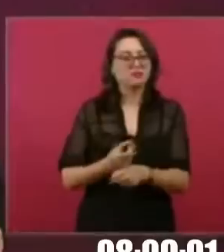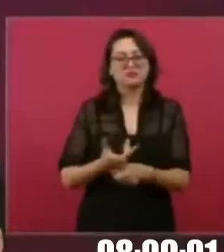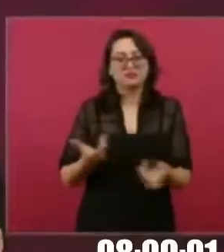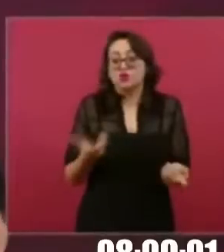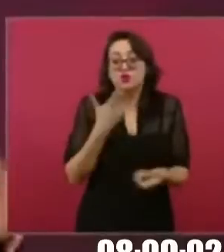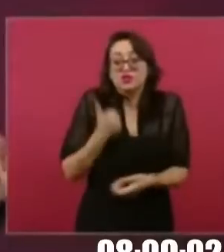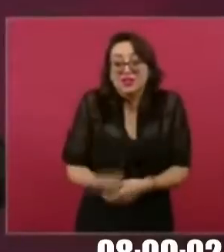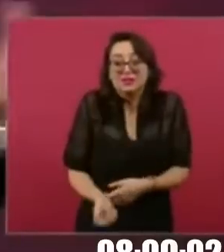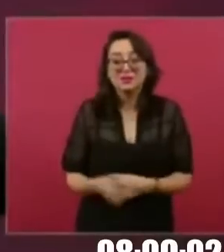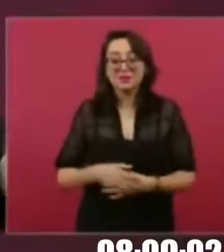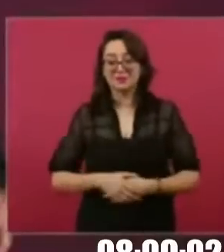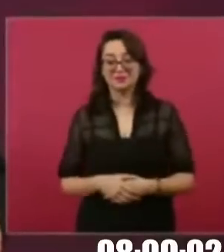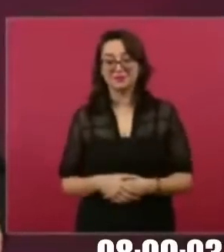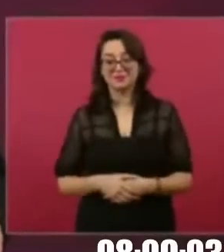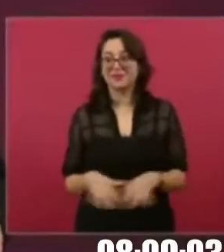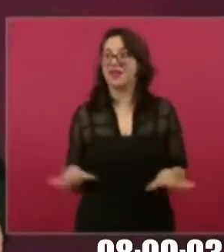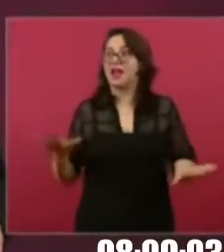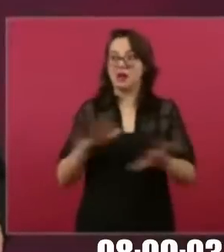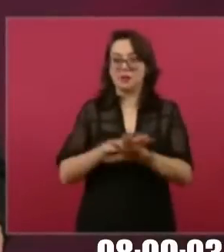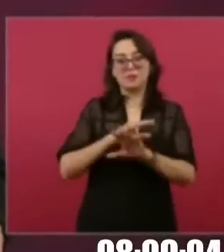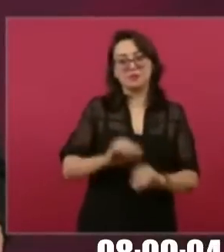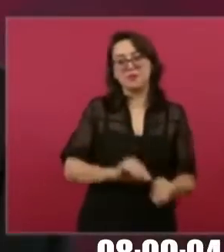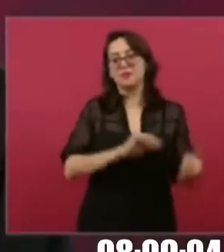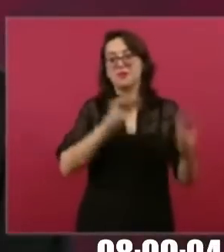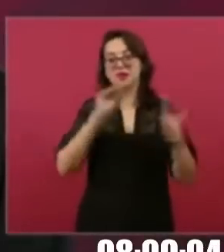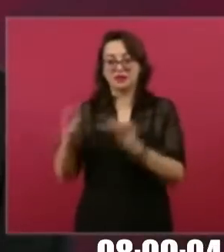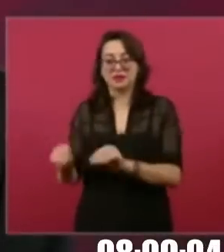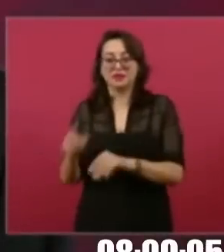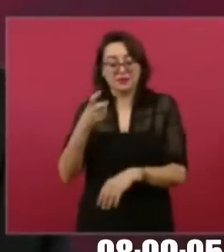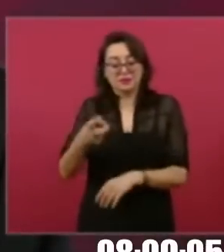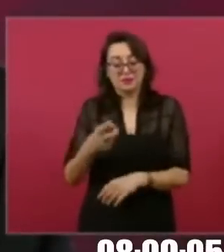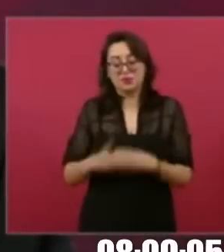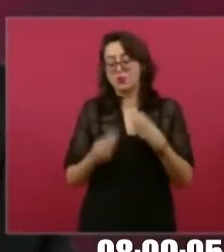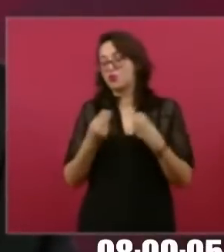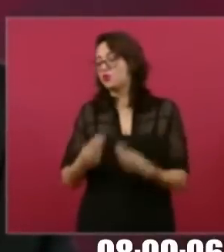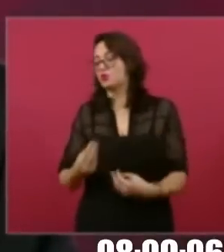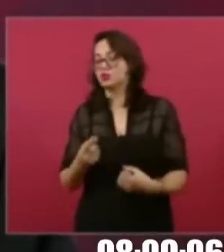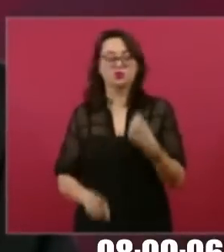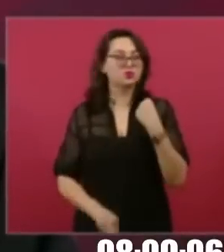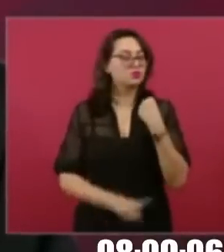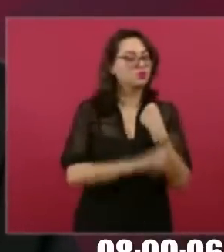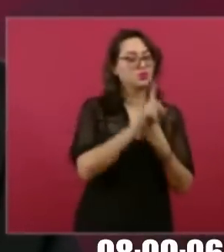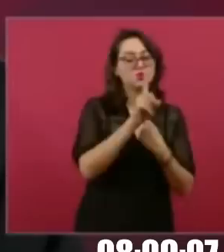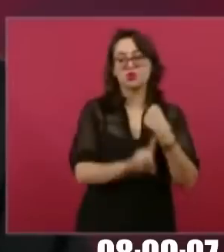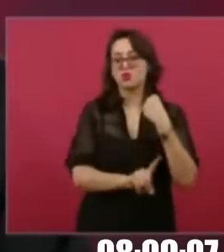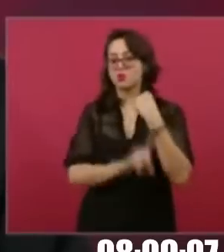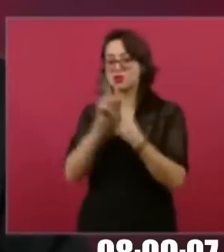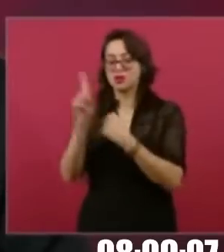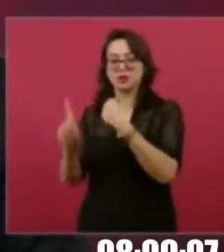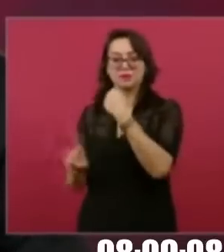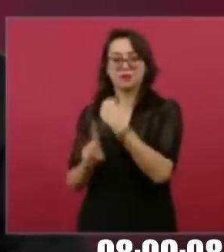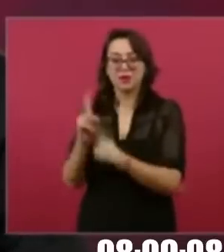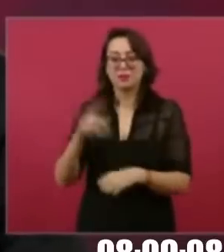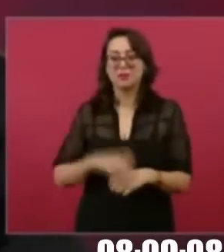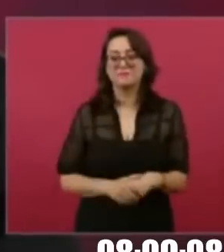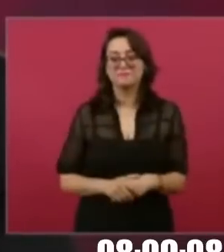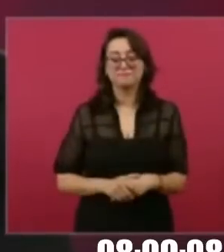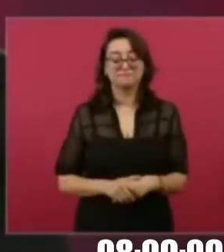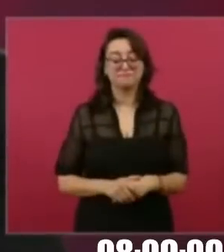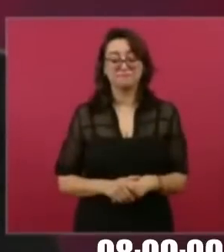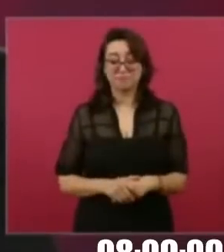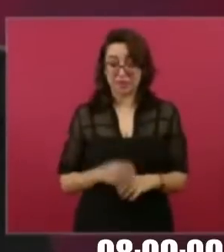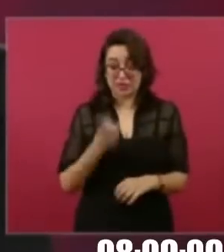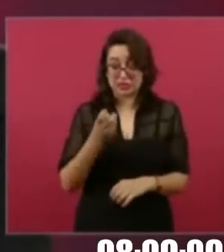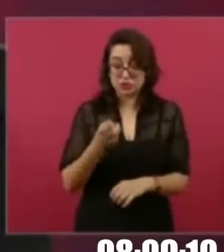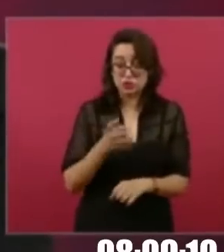no sirve hay que cambiarlo y en ese proceso está pues para que sea más difícil la situación aparte de